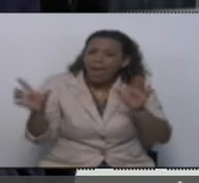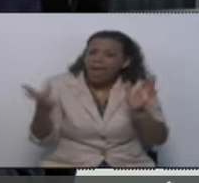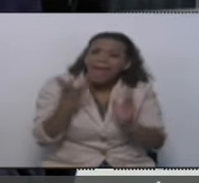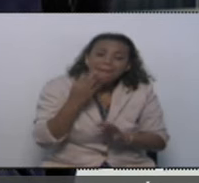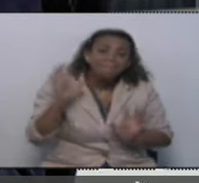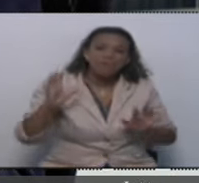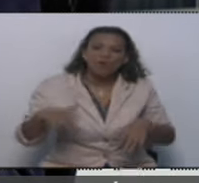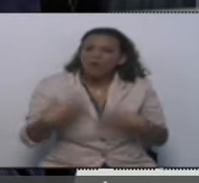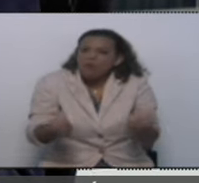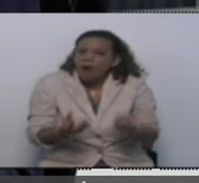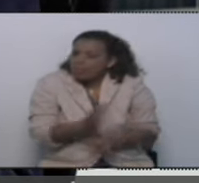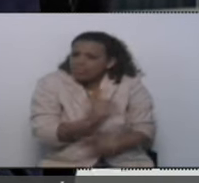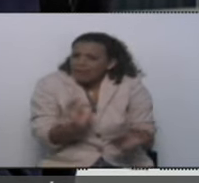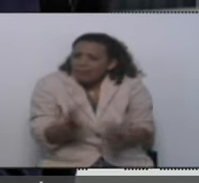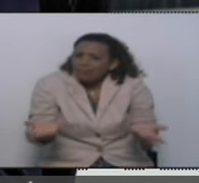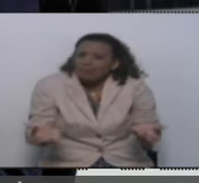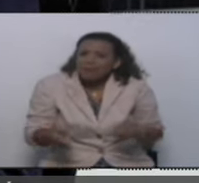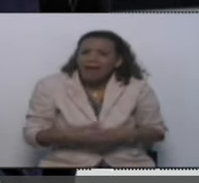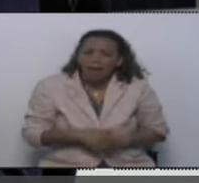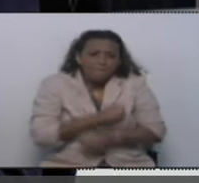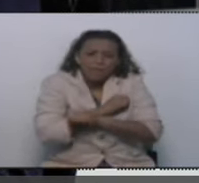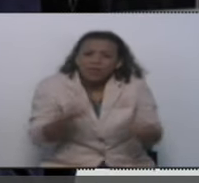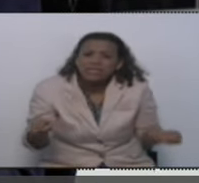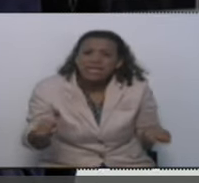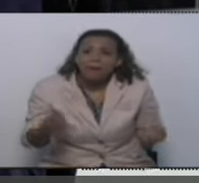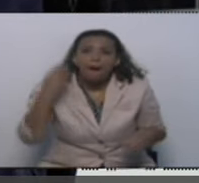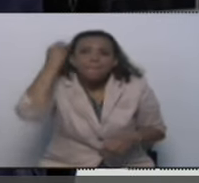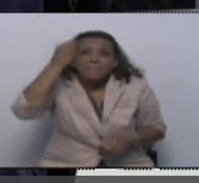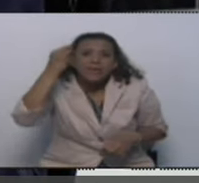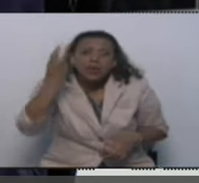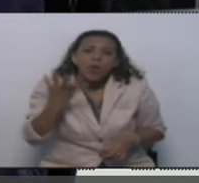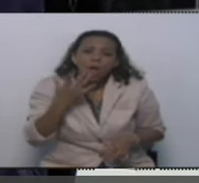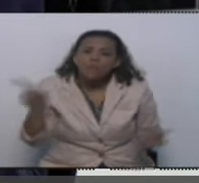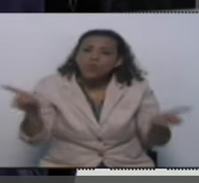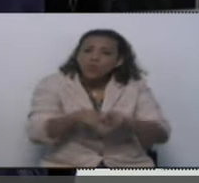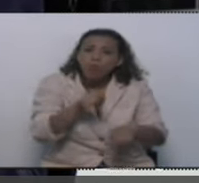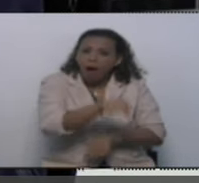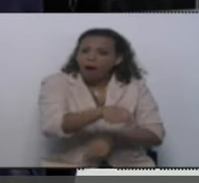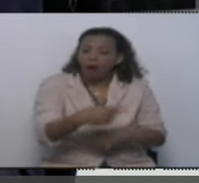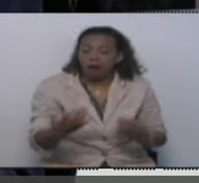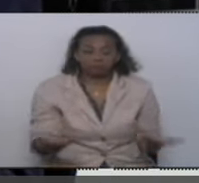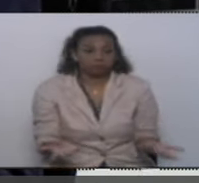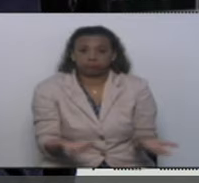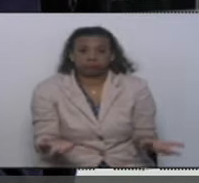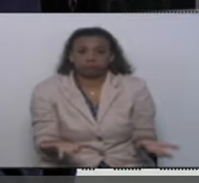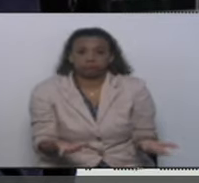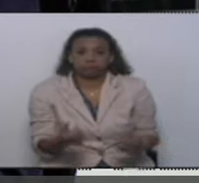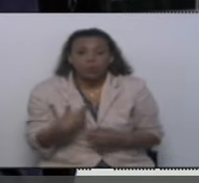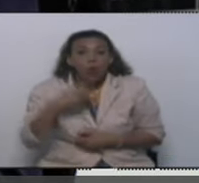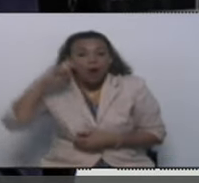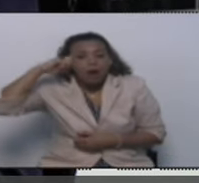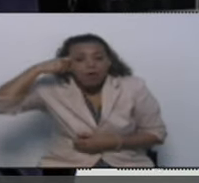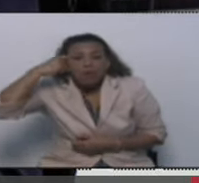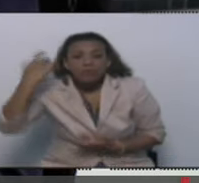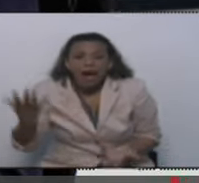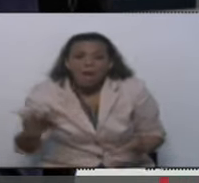negativo. Sería imposible hasta pensar en un ejemplo negativo. Solamente recordamos la guerra contra